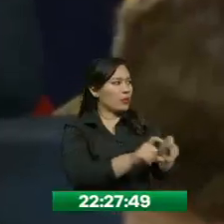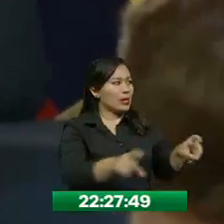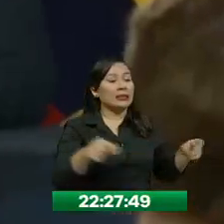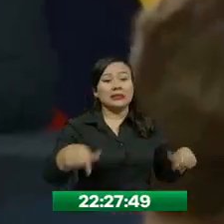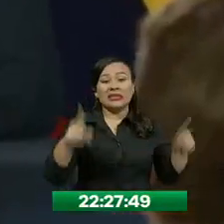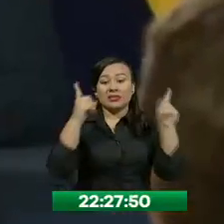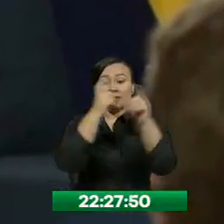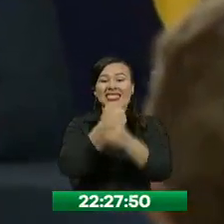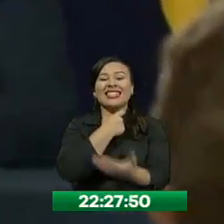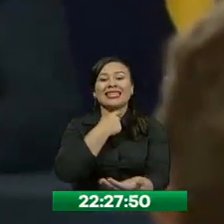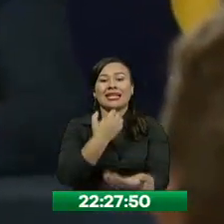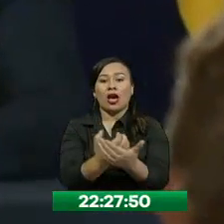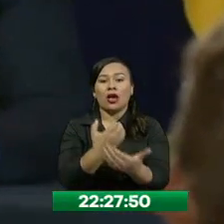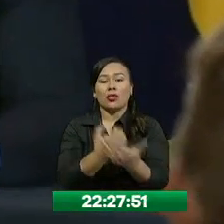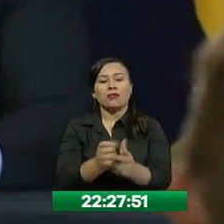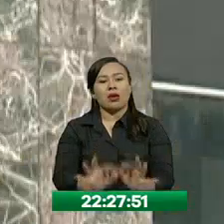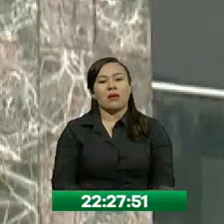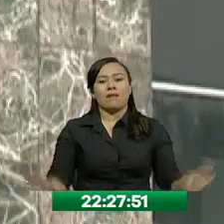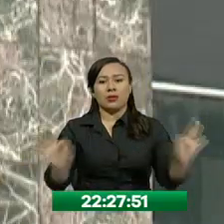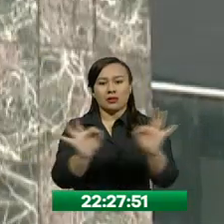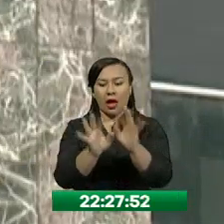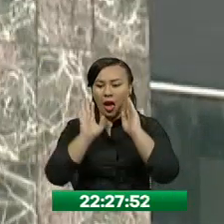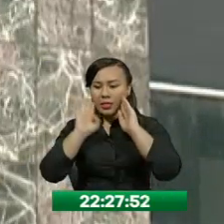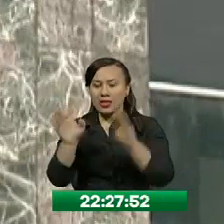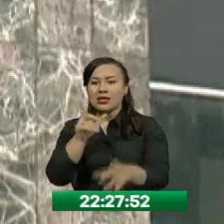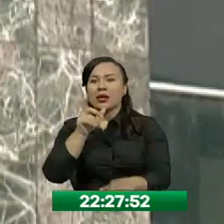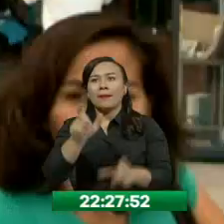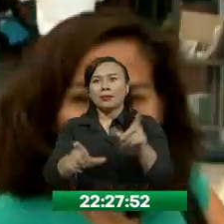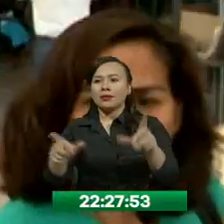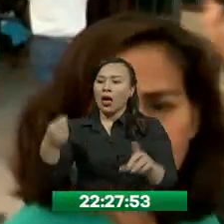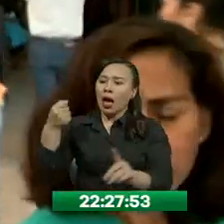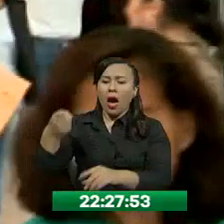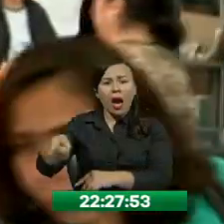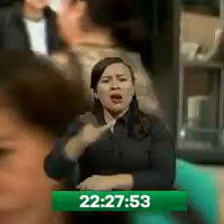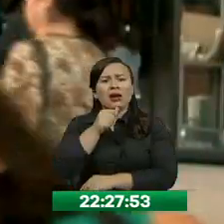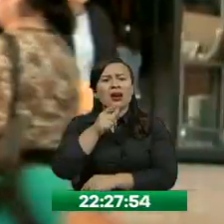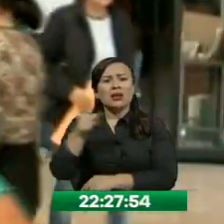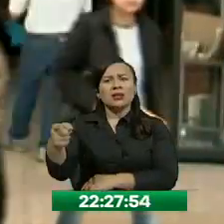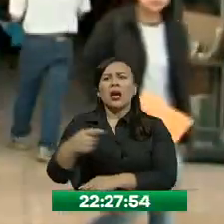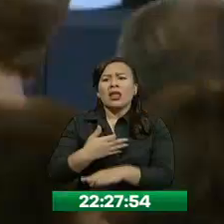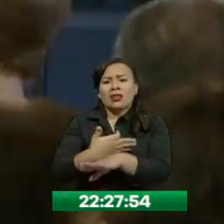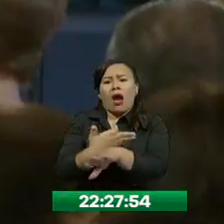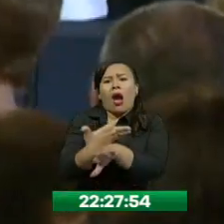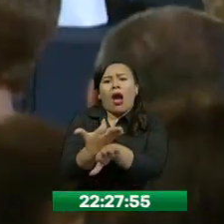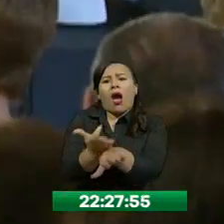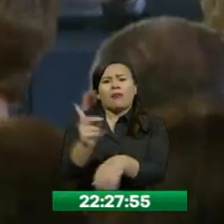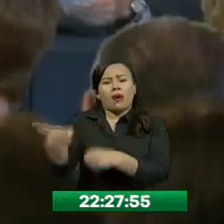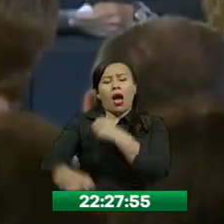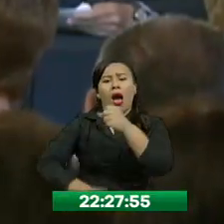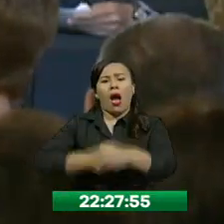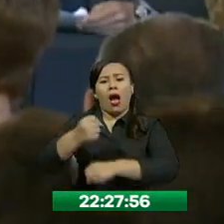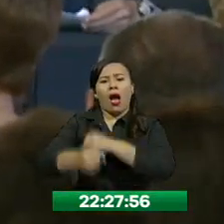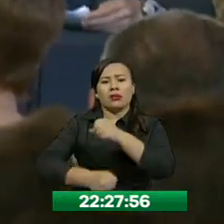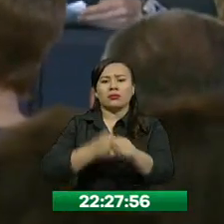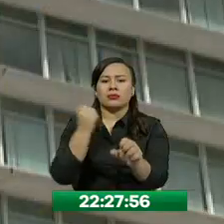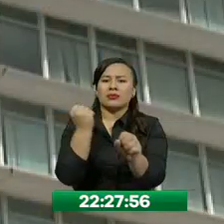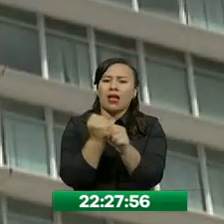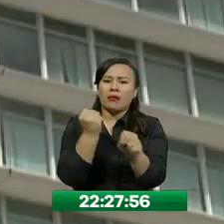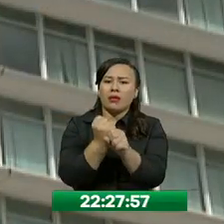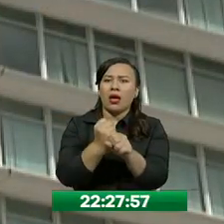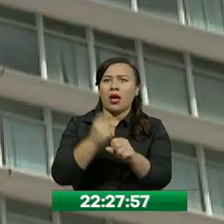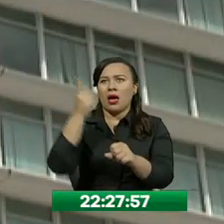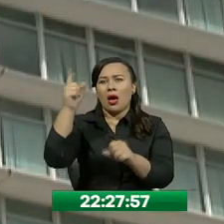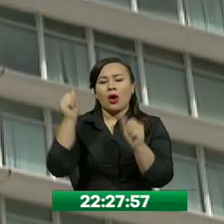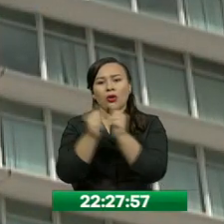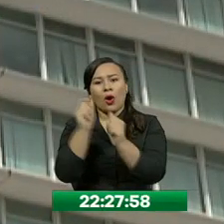es fundamental, dijeron, cumplir con quienes han dado todo en la vida y ahora quieren jubilarse. El presidente reconoció los atrasos y una